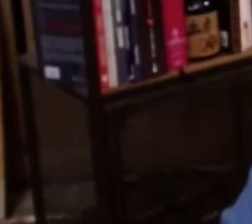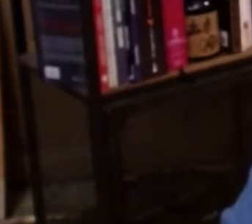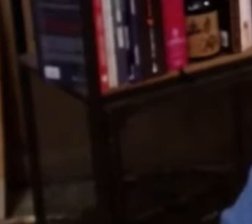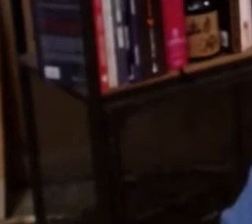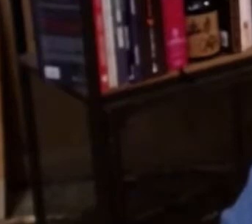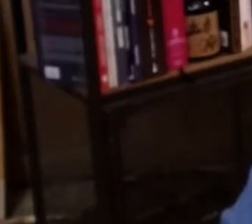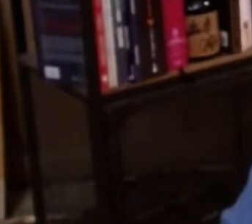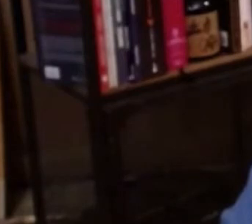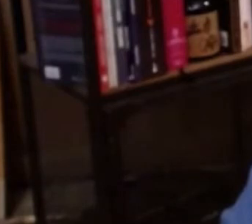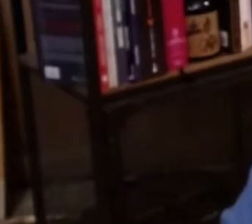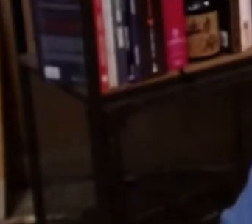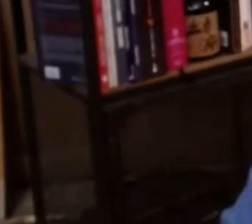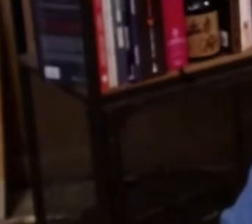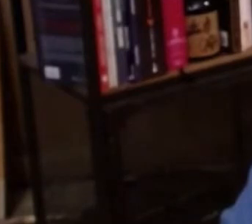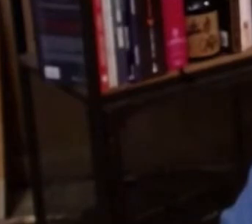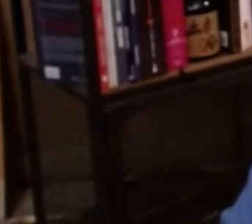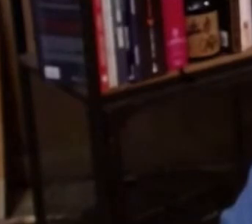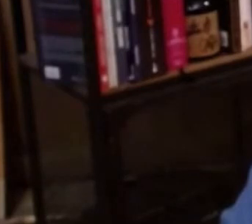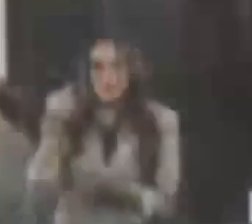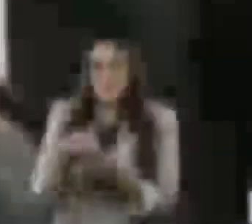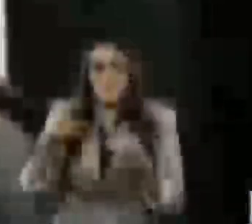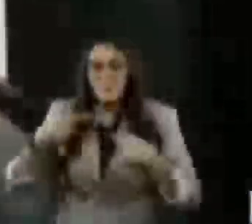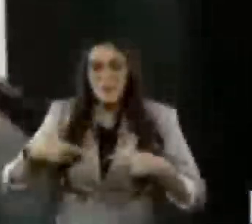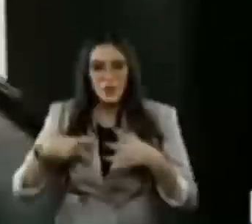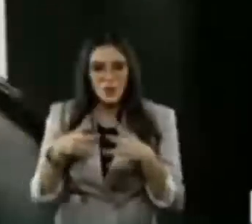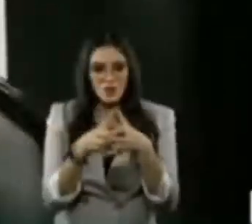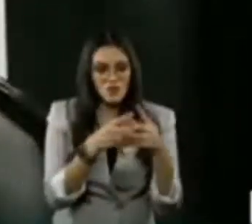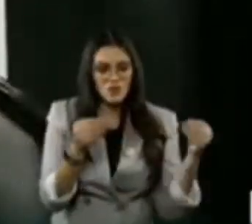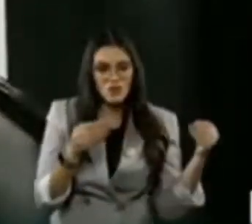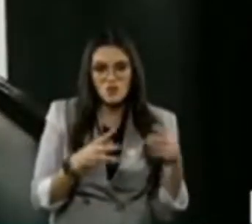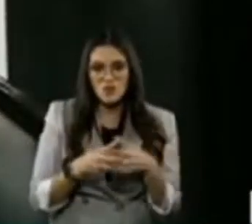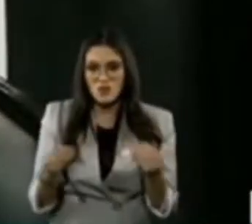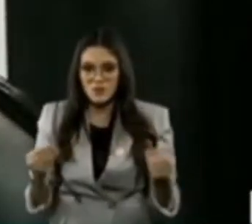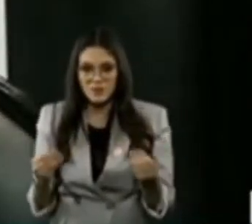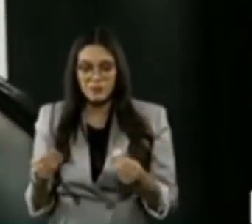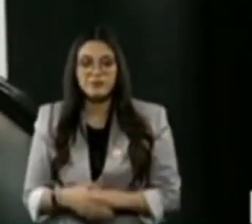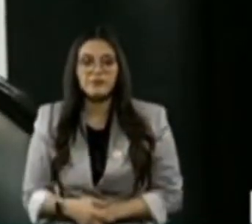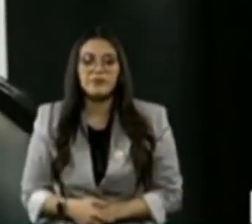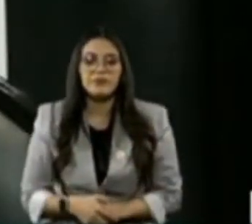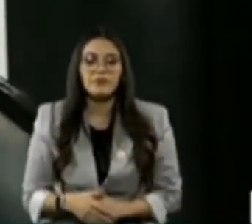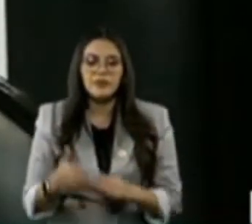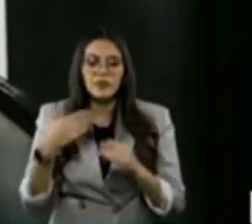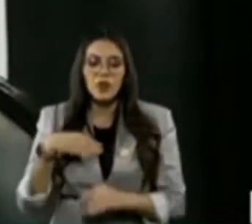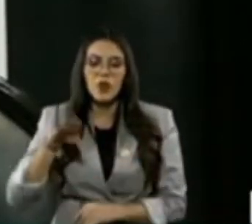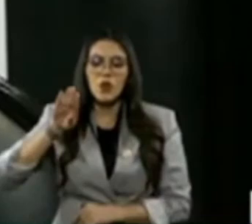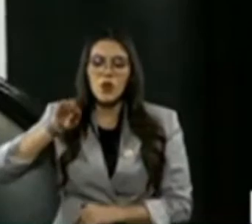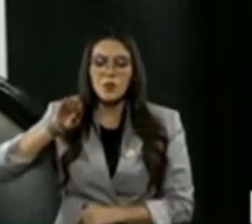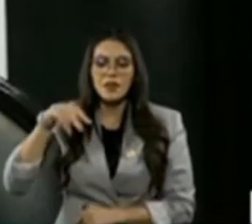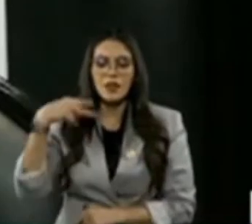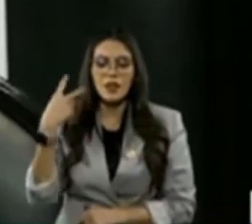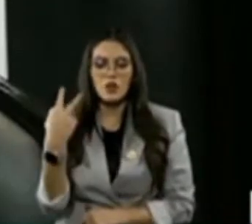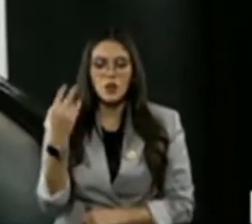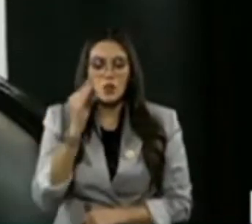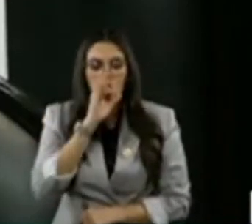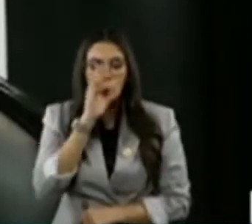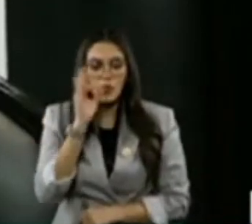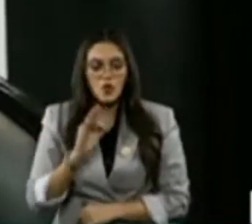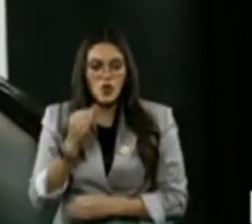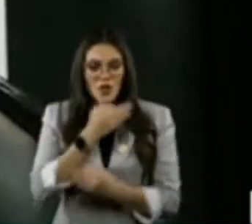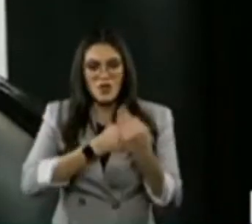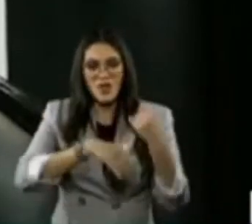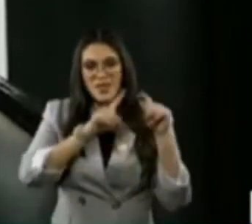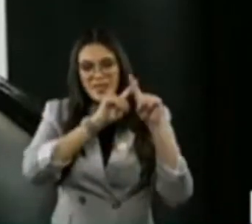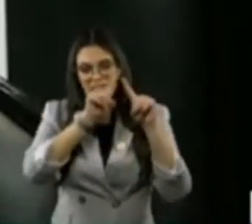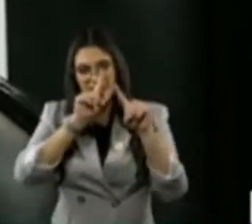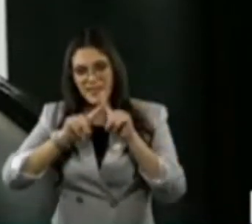su posicionamiento la coordinadora del Partido Acción Nacional en la Cámara de Senadores, Lupita Murguía, María